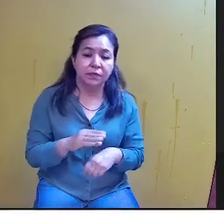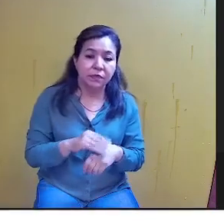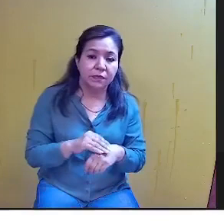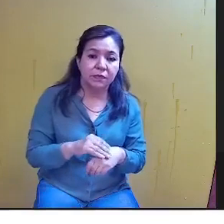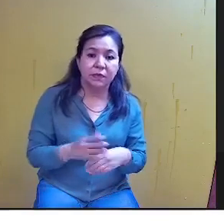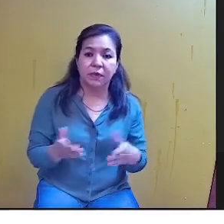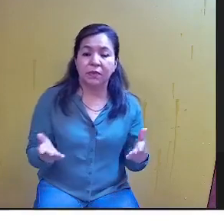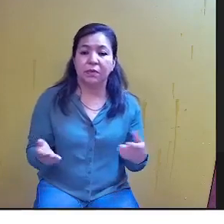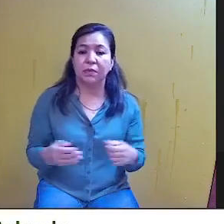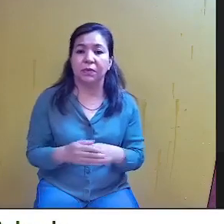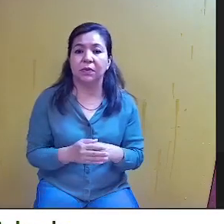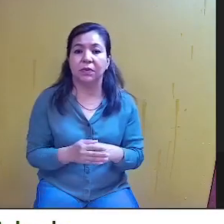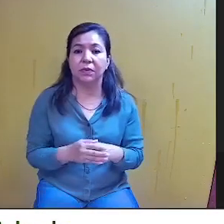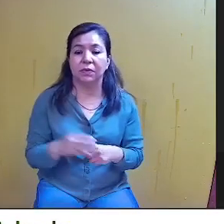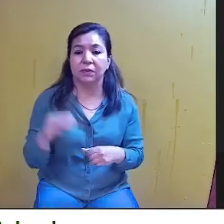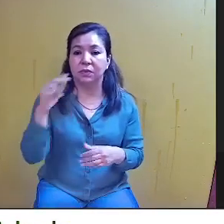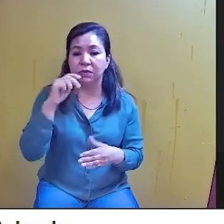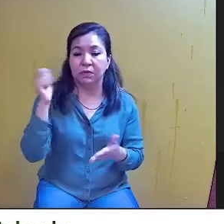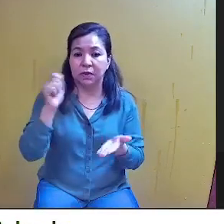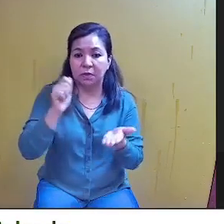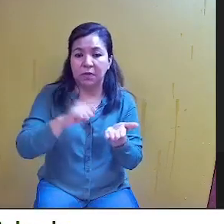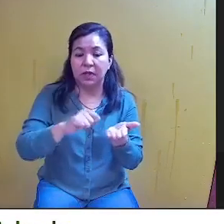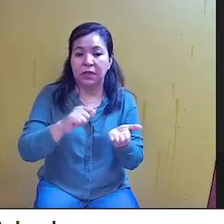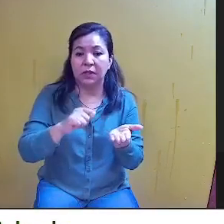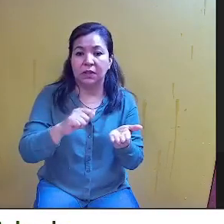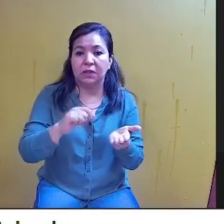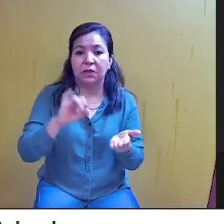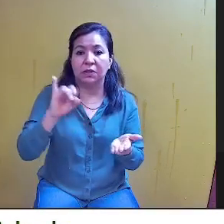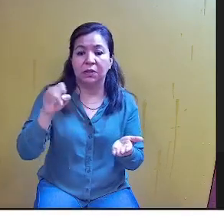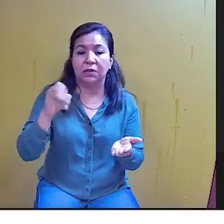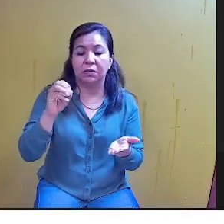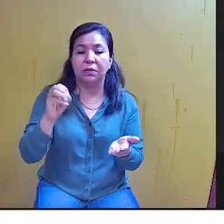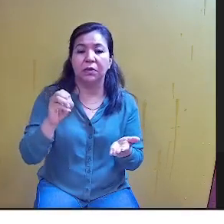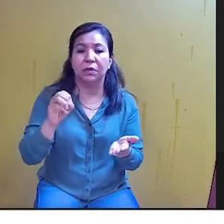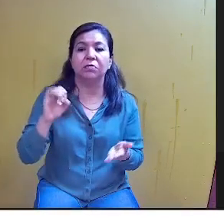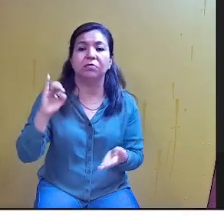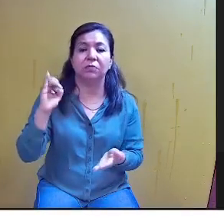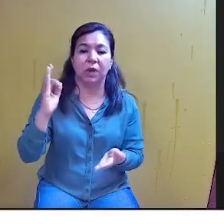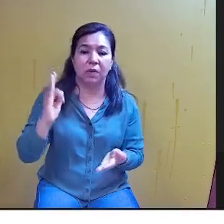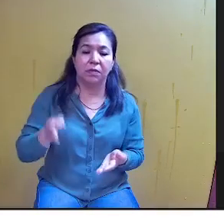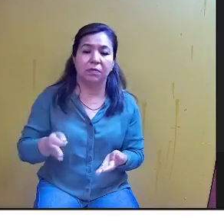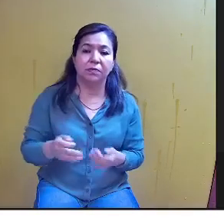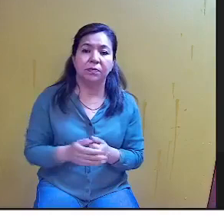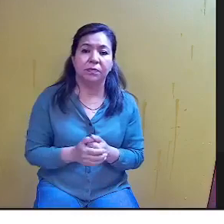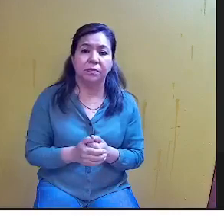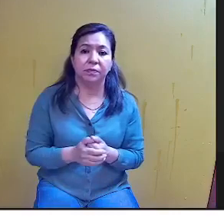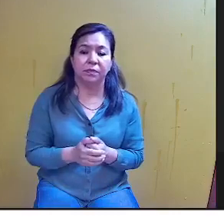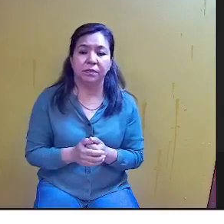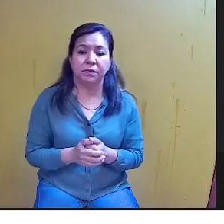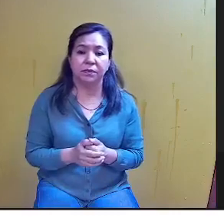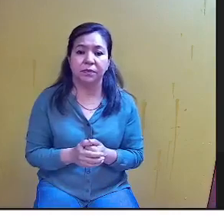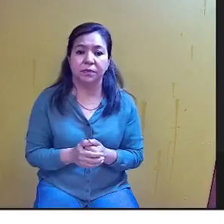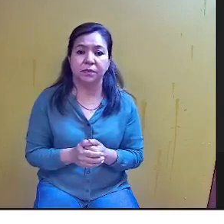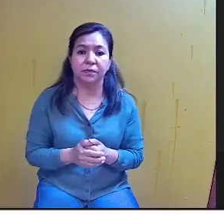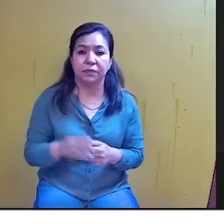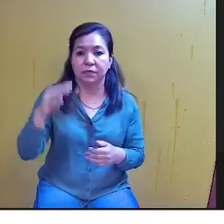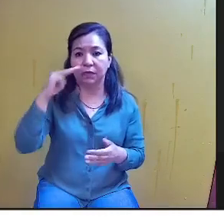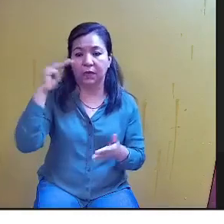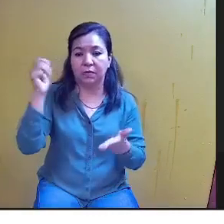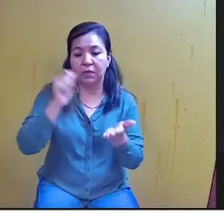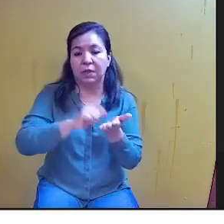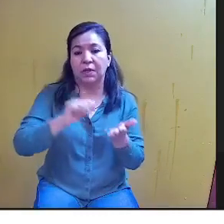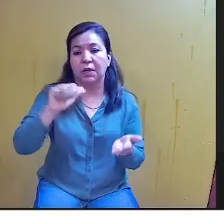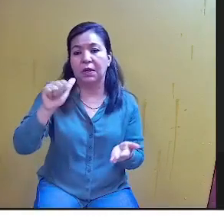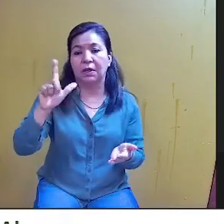magistrado José Inés Betancourt Salgado. Con el proyecto. Gracias, magistrado. Magistrada Almadelia